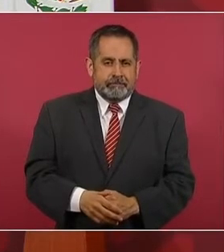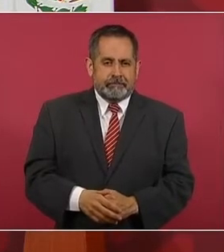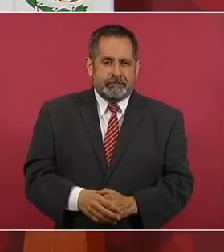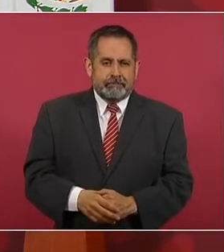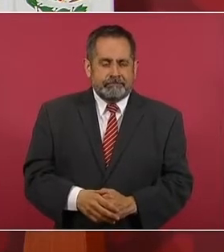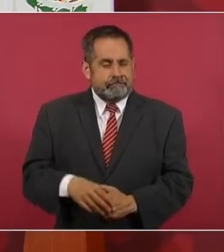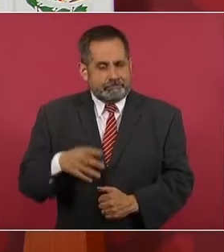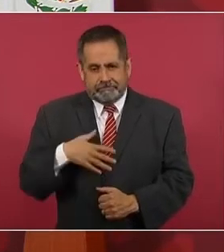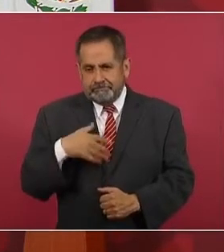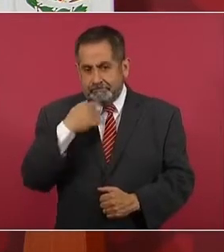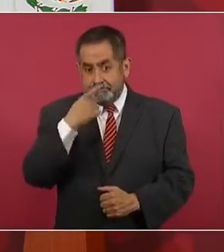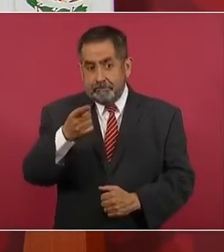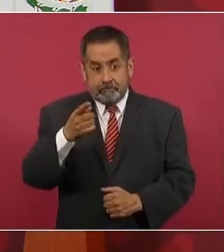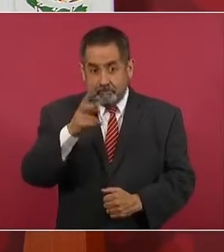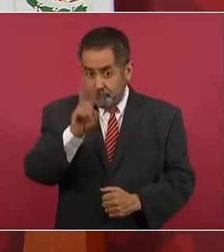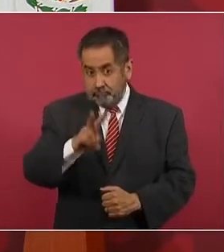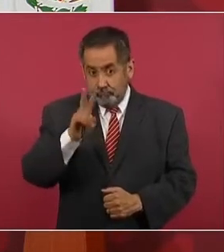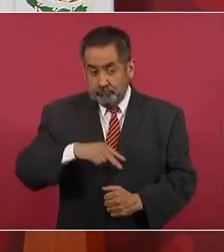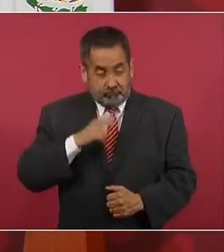Les digo que no había visto,